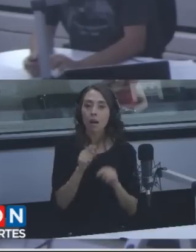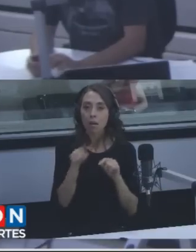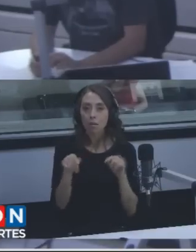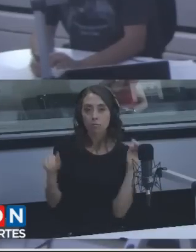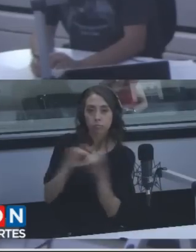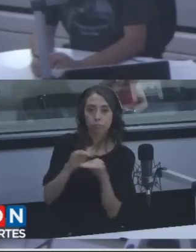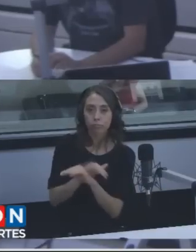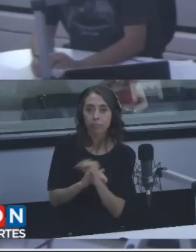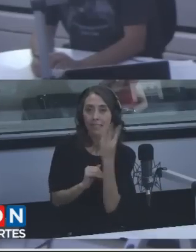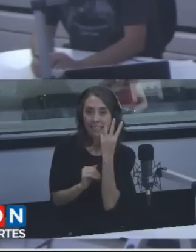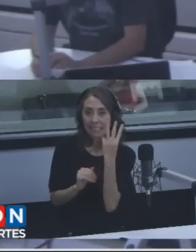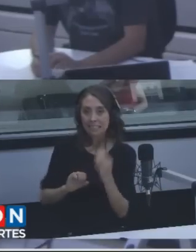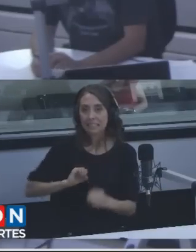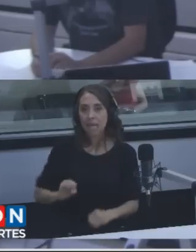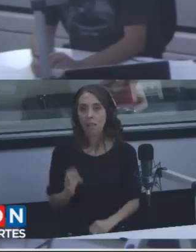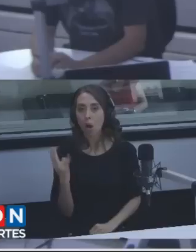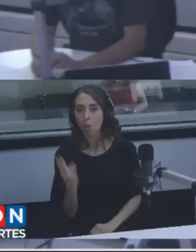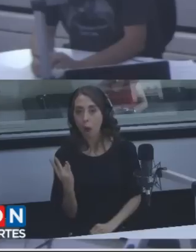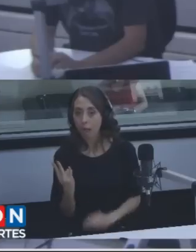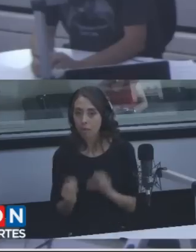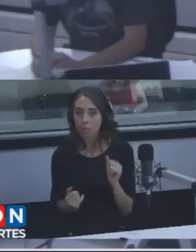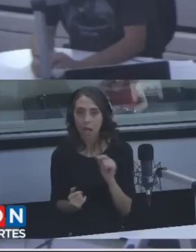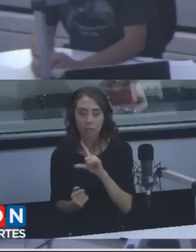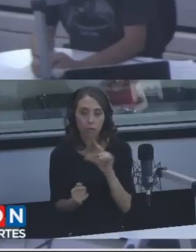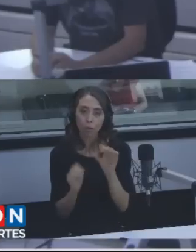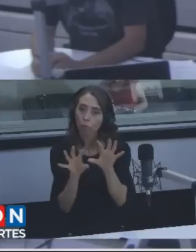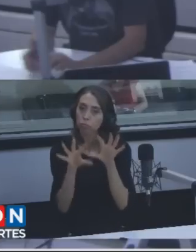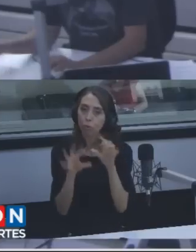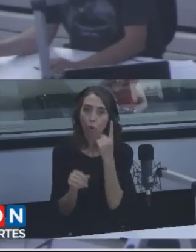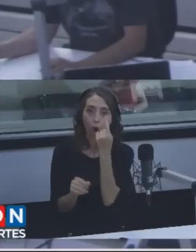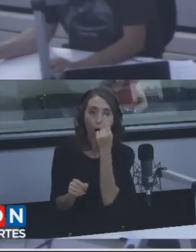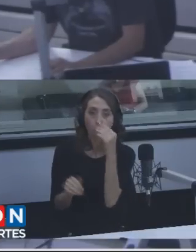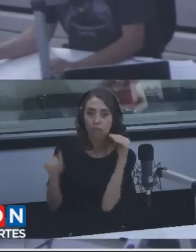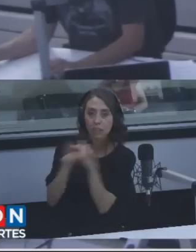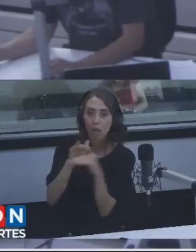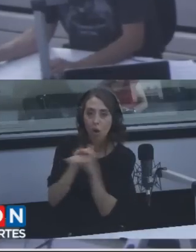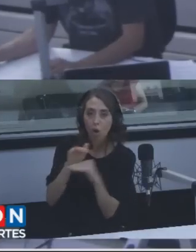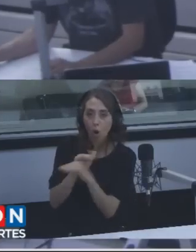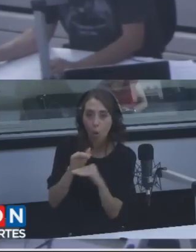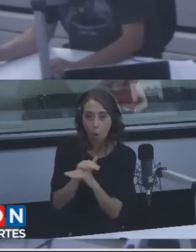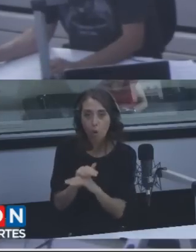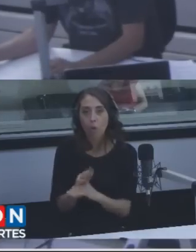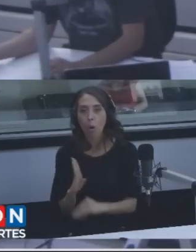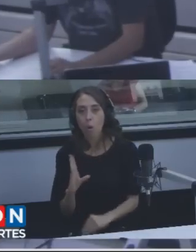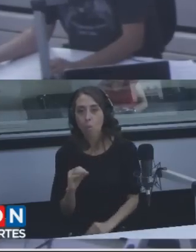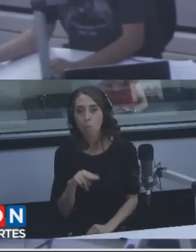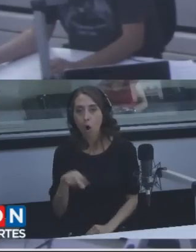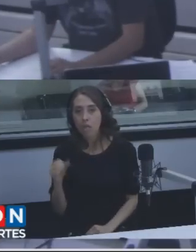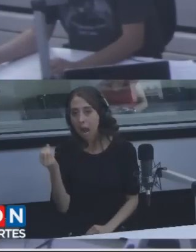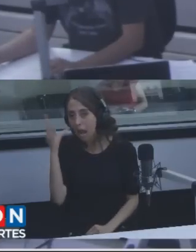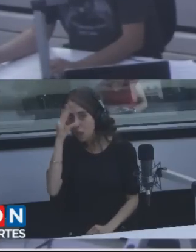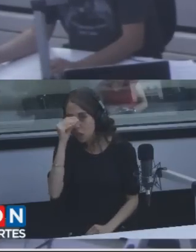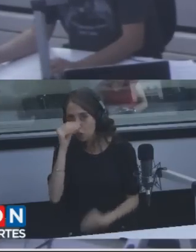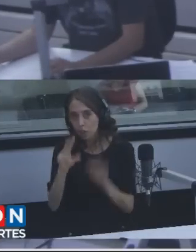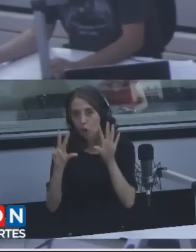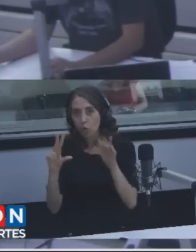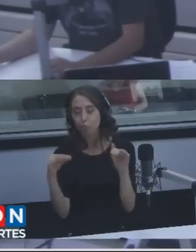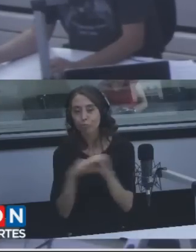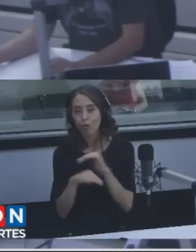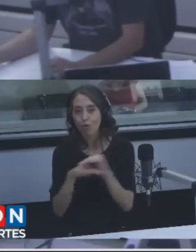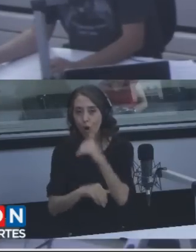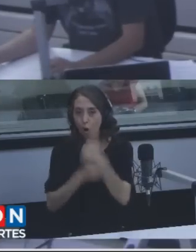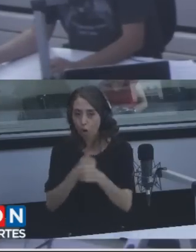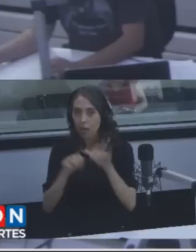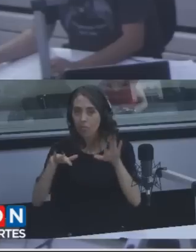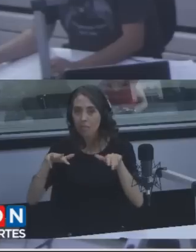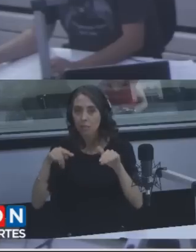a Santiago Wanderers, así que Nico Castillo destacado con 11 tantos, también por su parte Diego Buonanotte que suma 8 conquistas en este torneo,